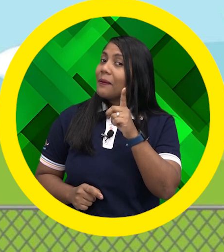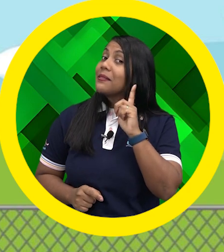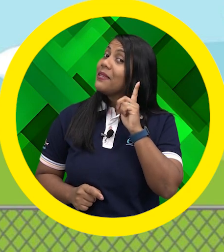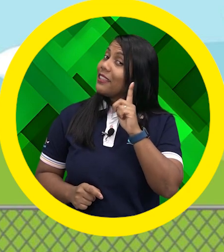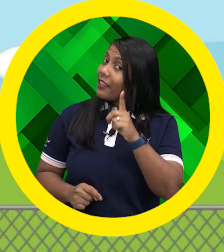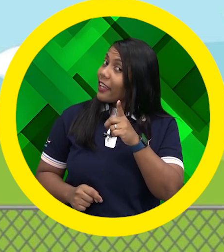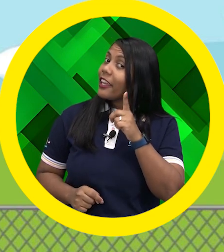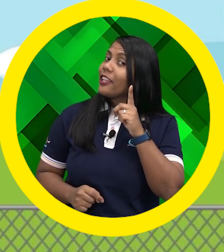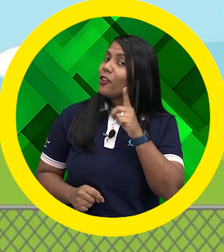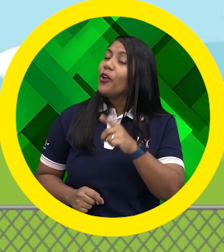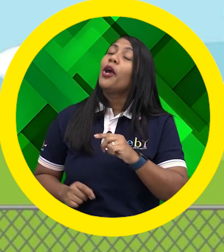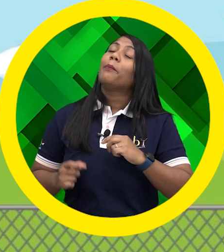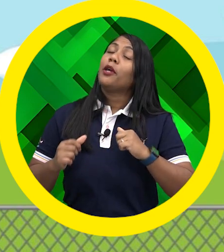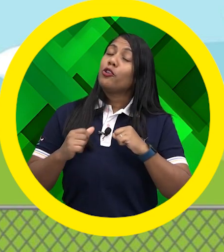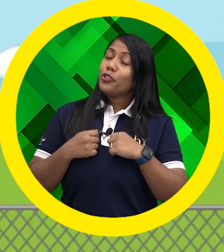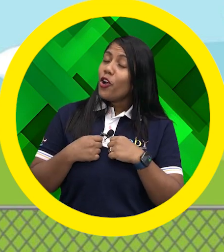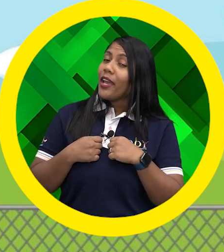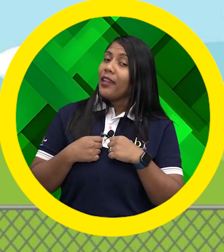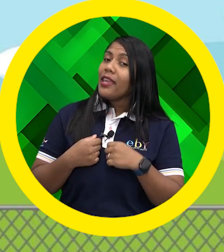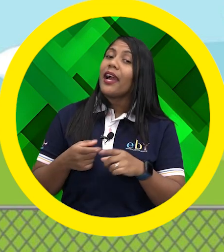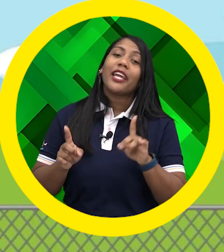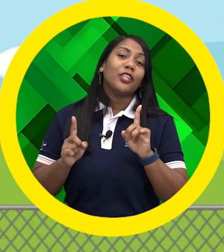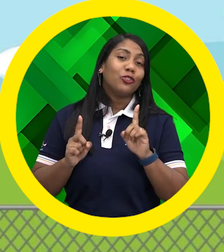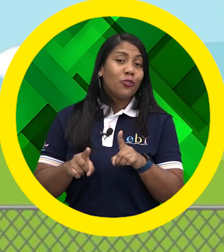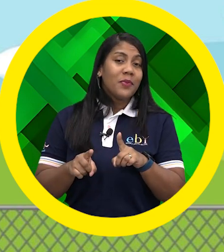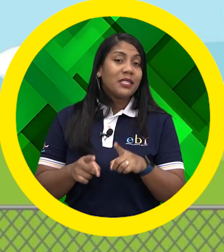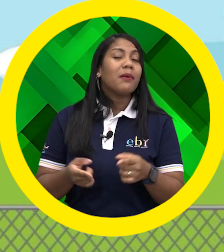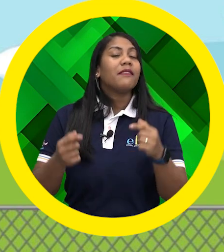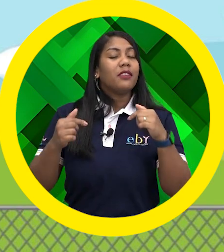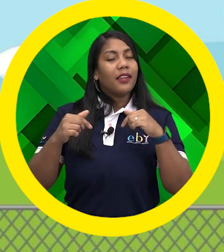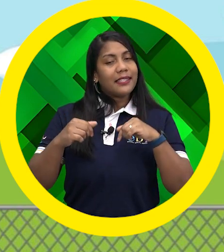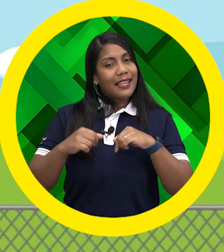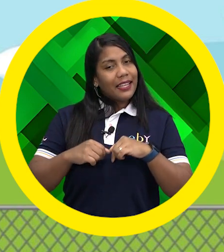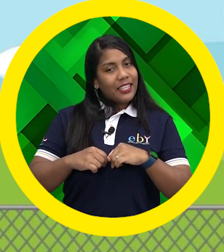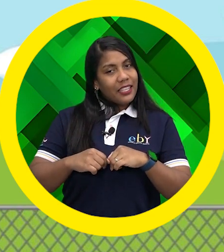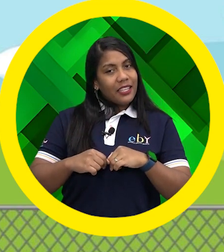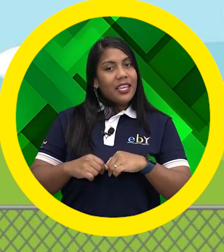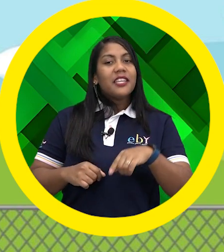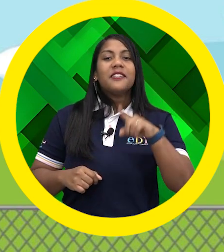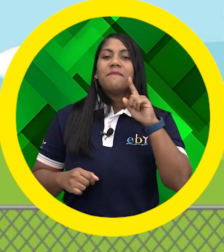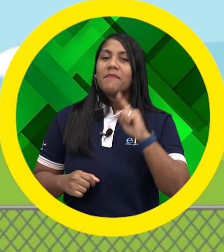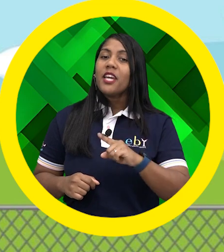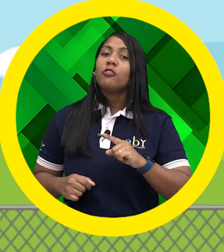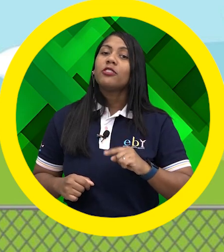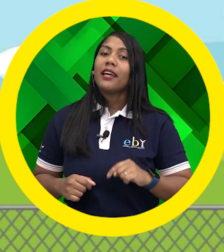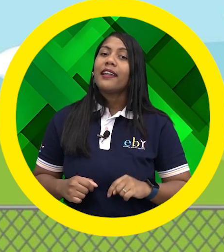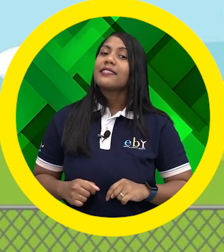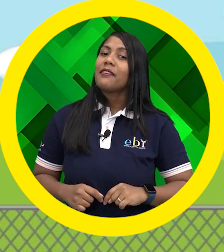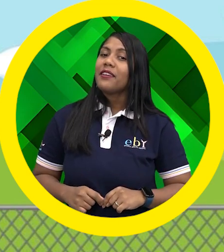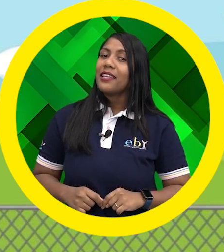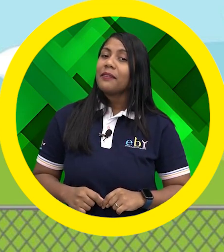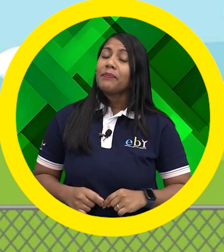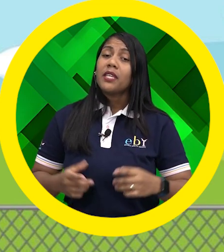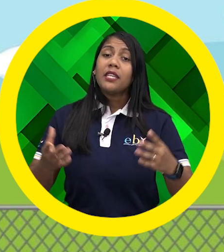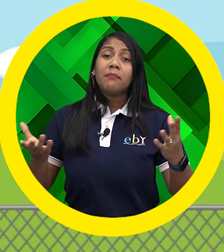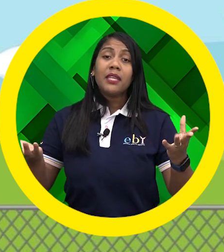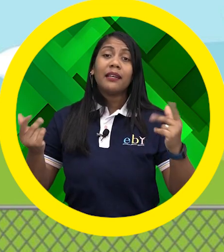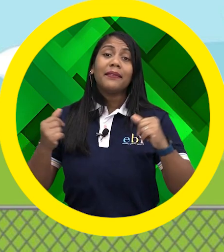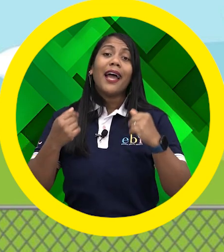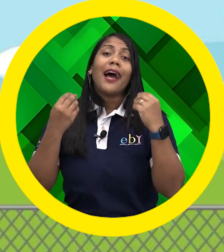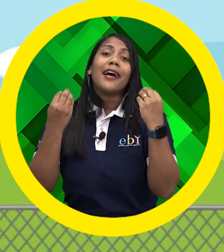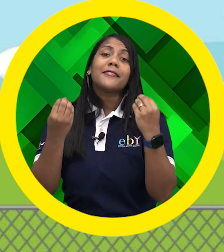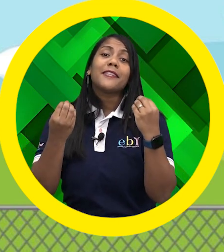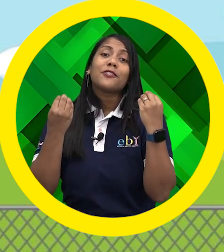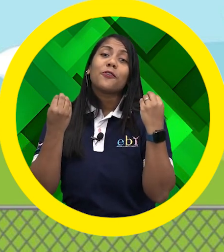tú estabas mintiendo pero yo quería que tú misma vinieras aquí y me contaras la verdad y